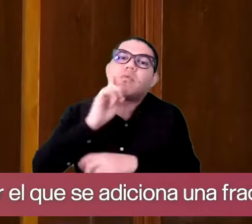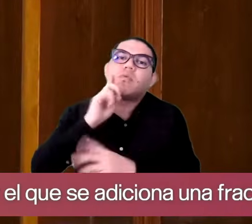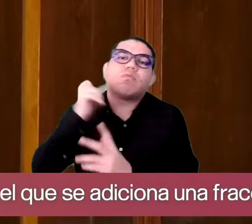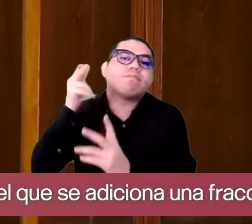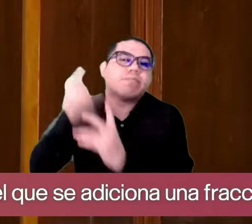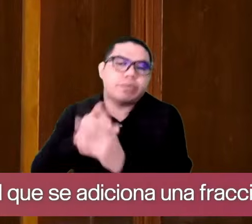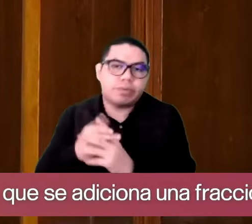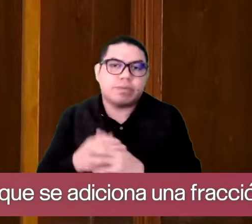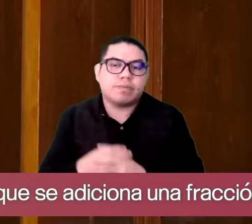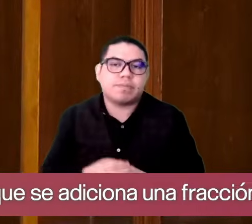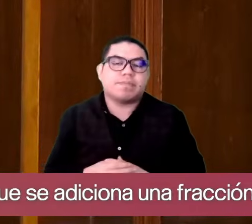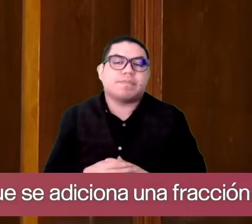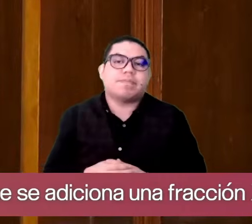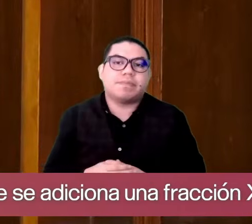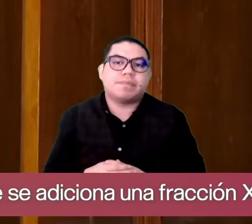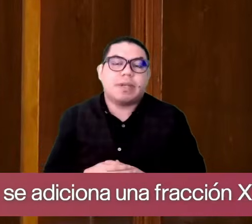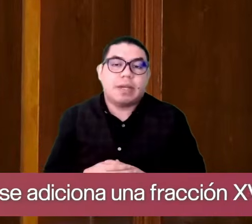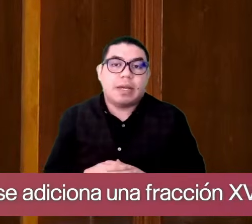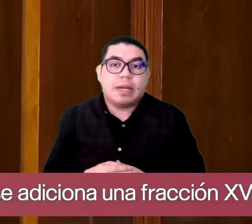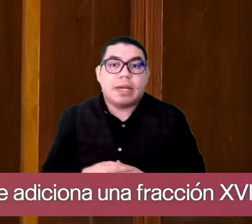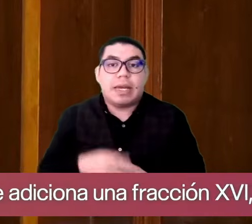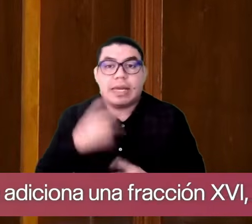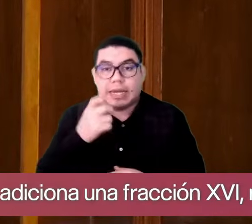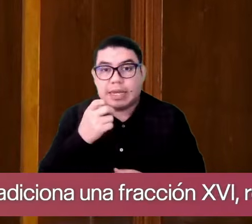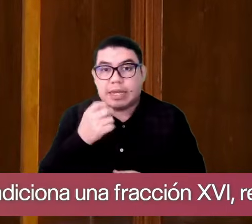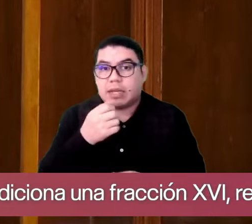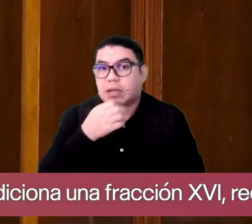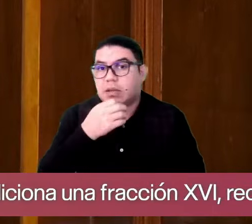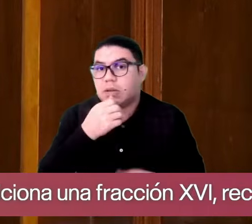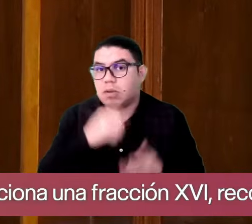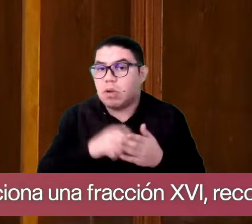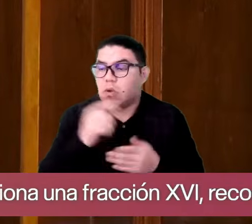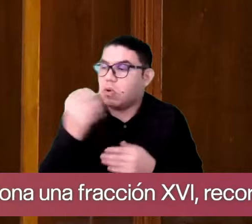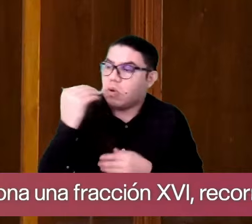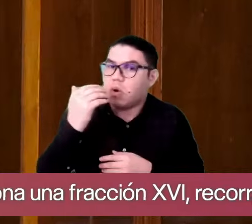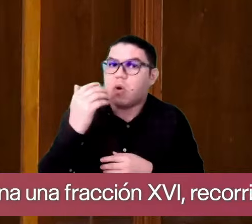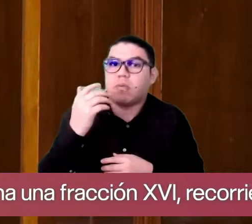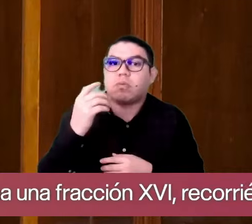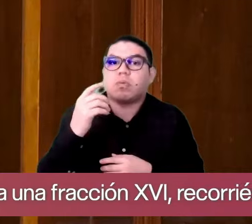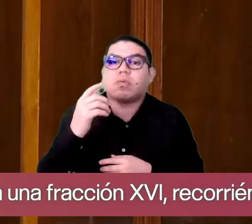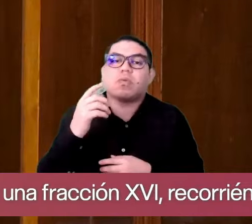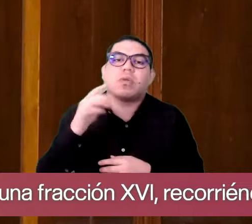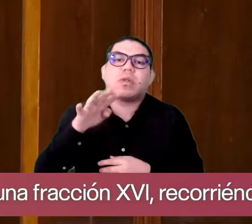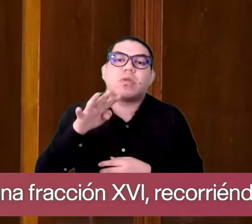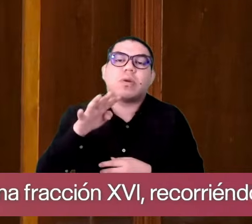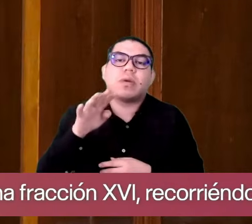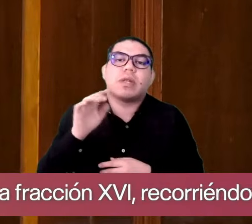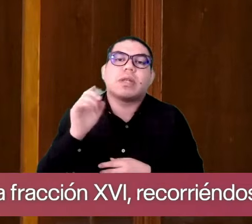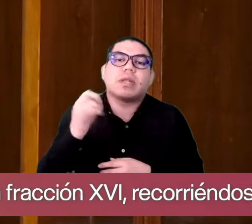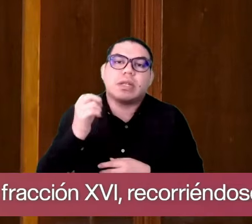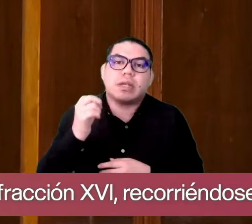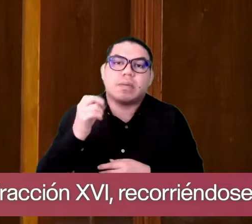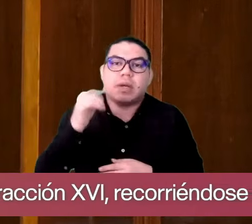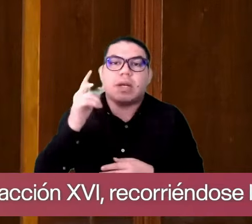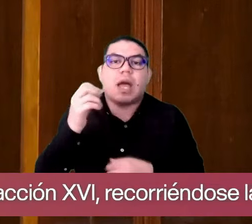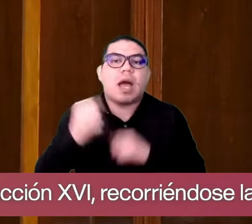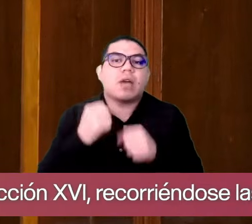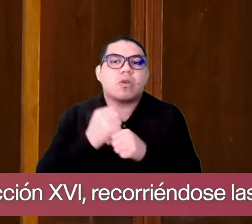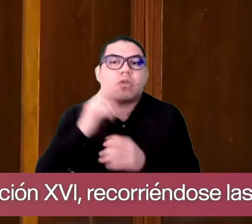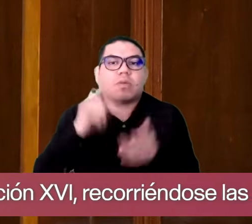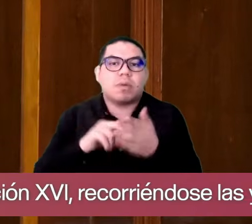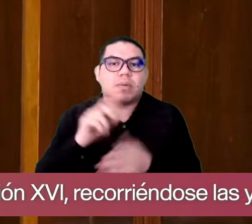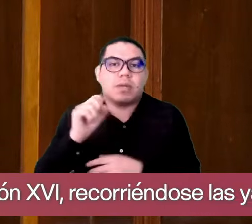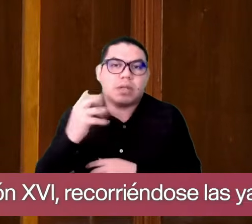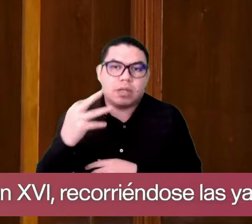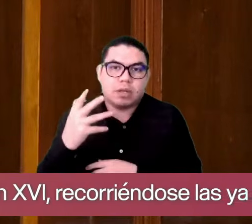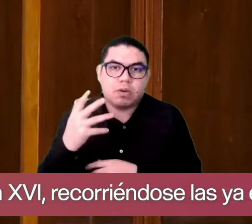Esta notificación se dio a conocer el pasado 19 de diciembre del 2025. Caso